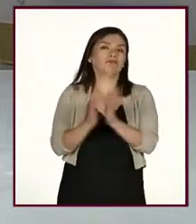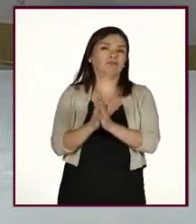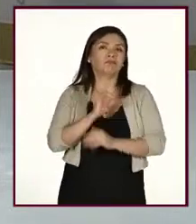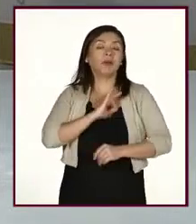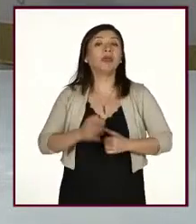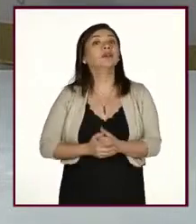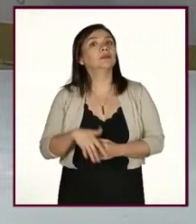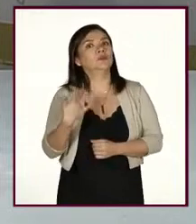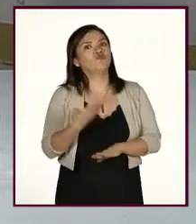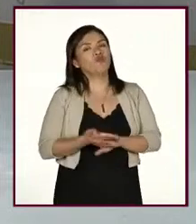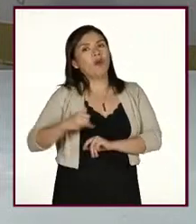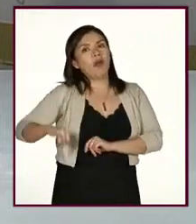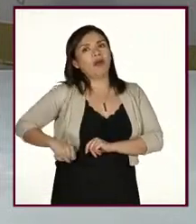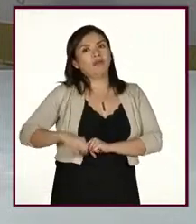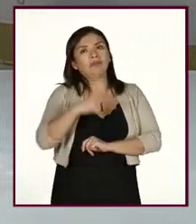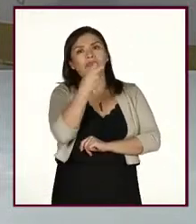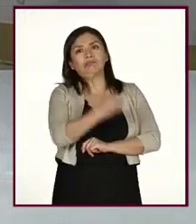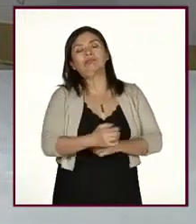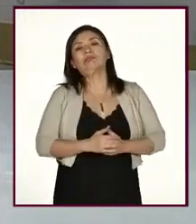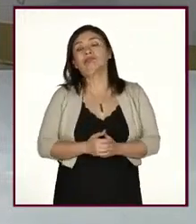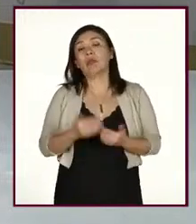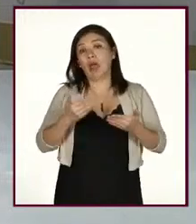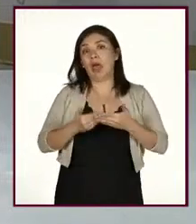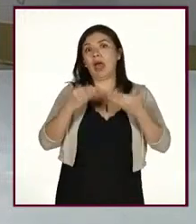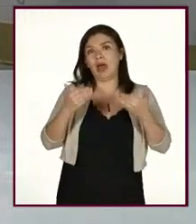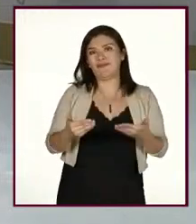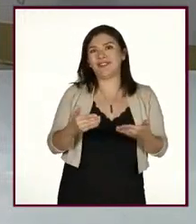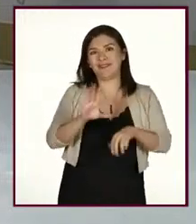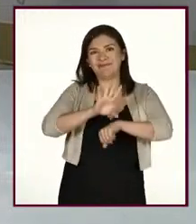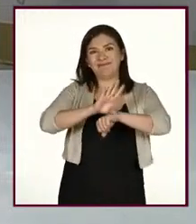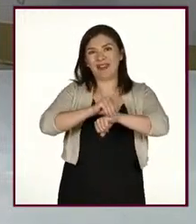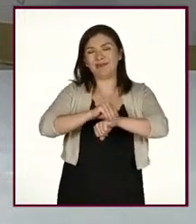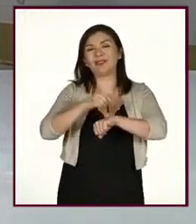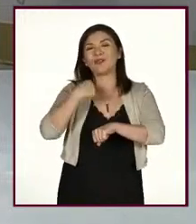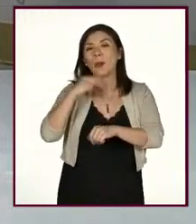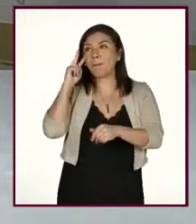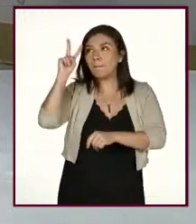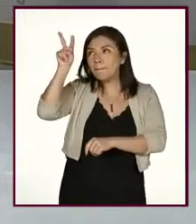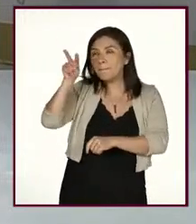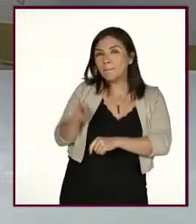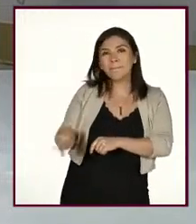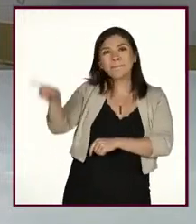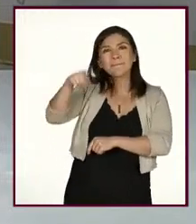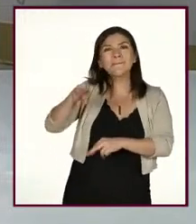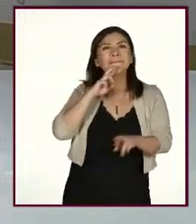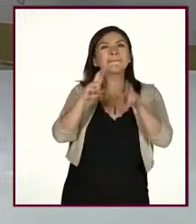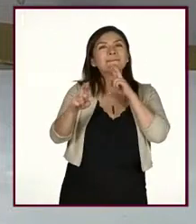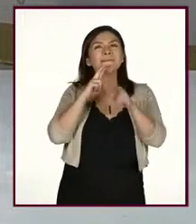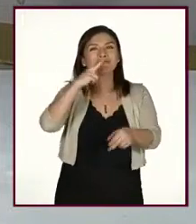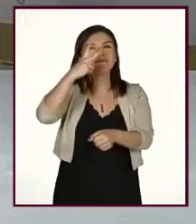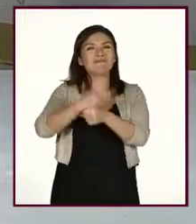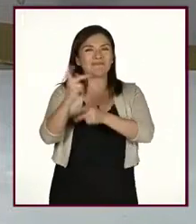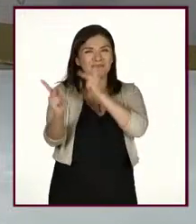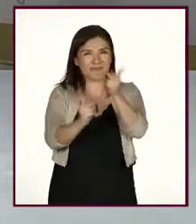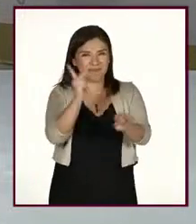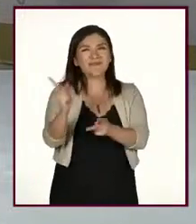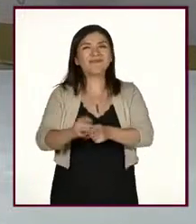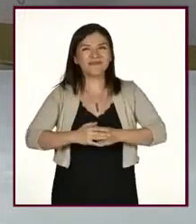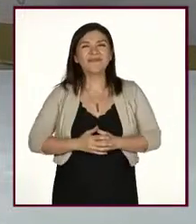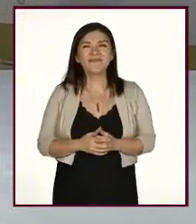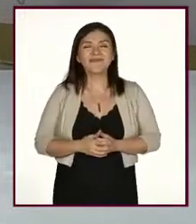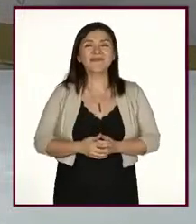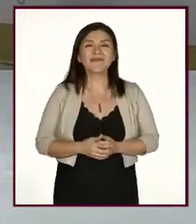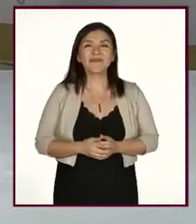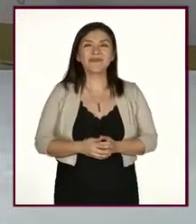Qué interesante, doctor. Y si me permite, ¿le parece si revisamos las respuestas de la segunda pregunta de Mentimeter? Claro que sí.